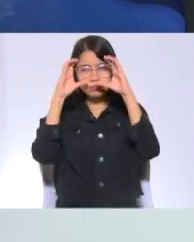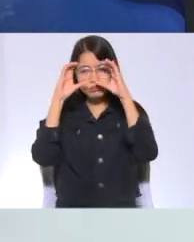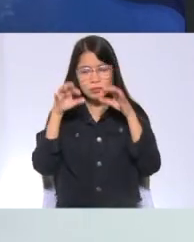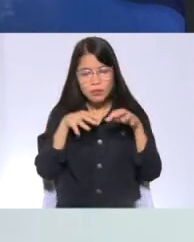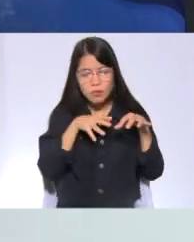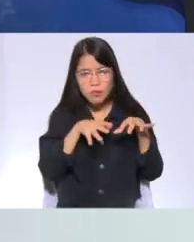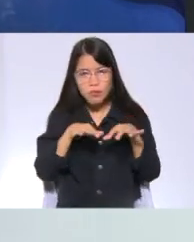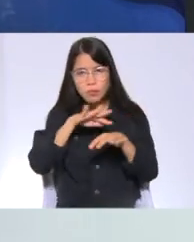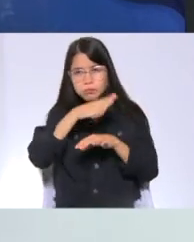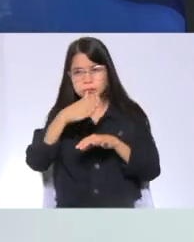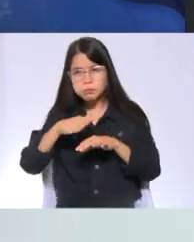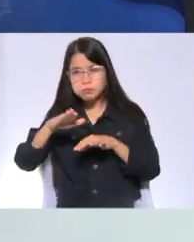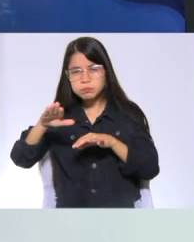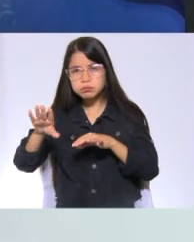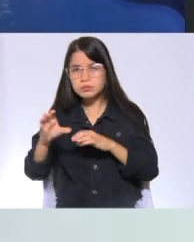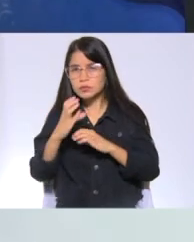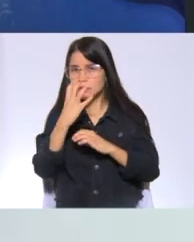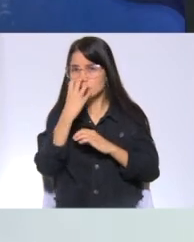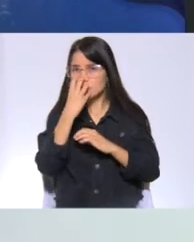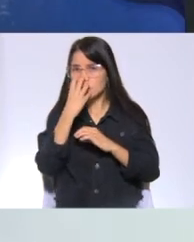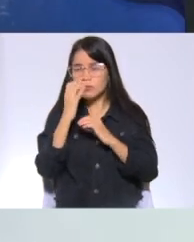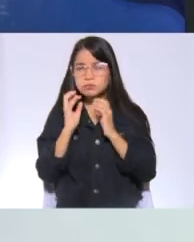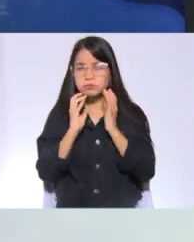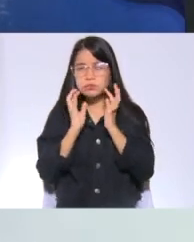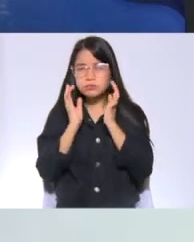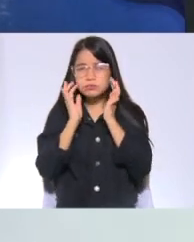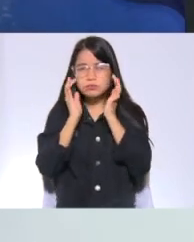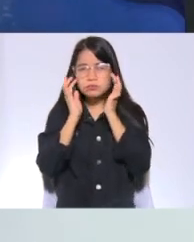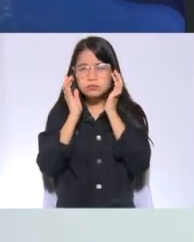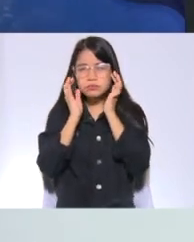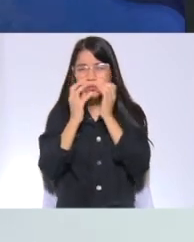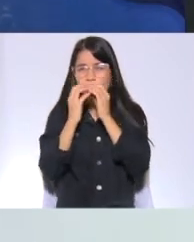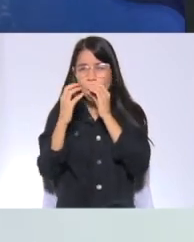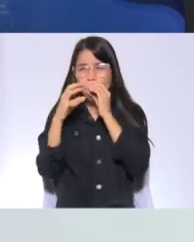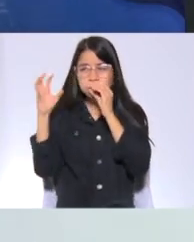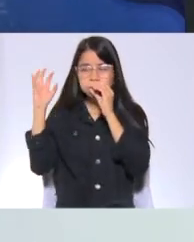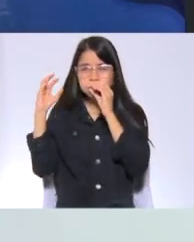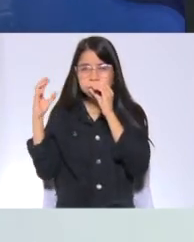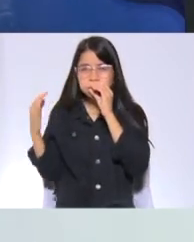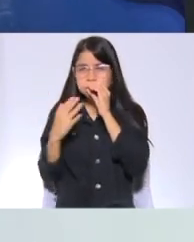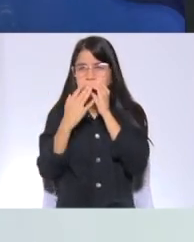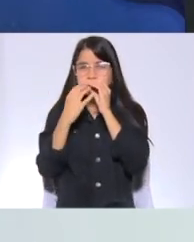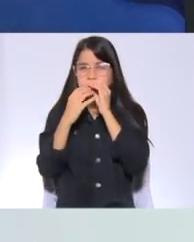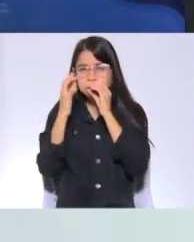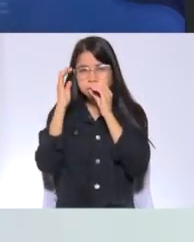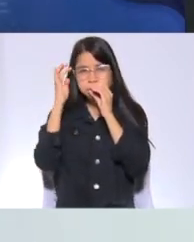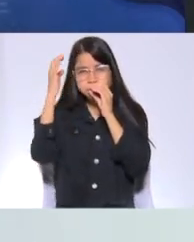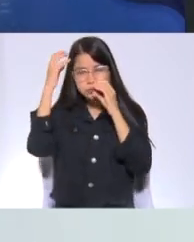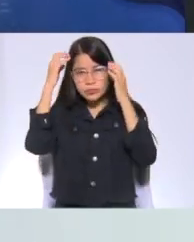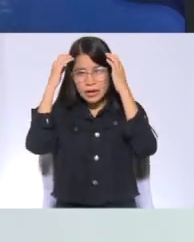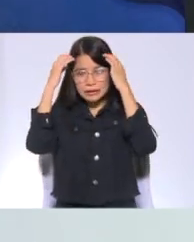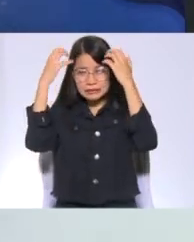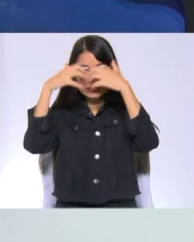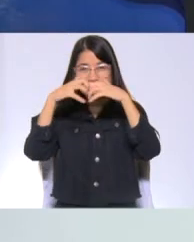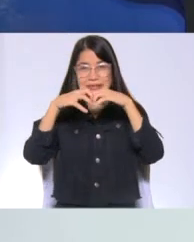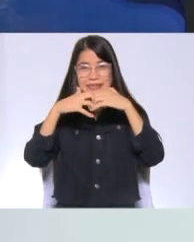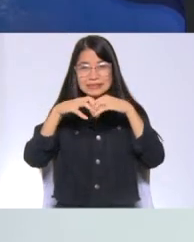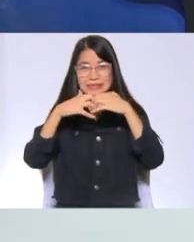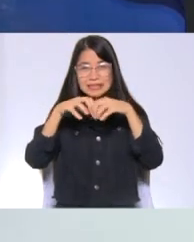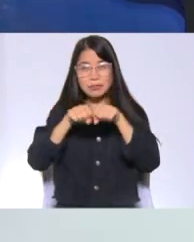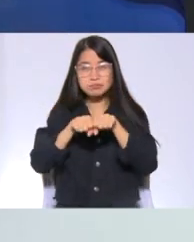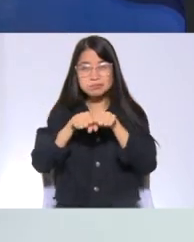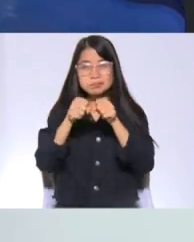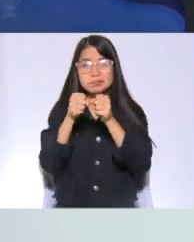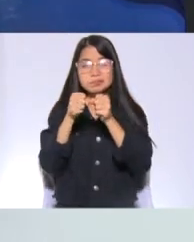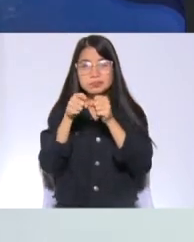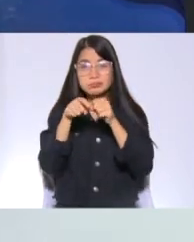burbujas del nitrógeno al cerebro. Y eso causa un daño cerebral. Entonces viene una recuperación bien difícil, pero